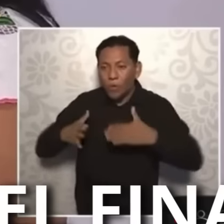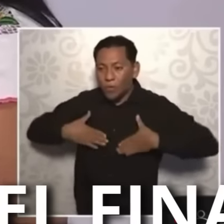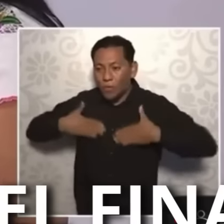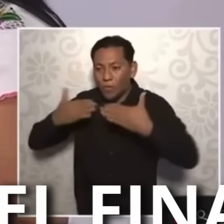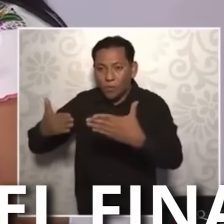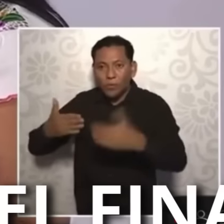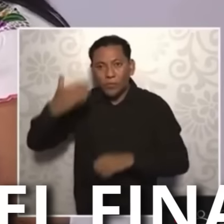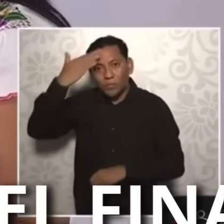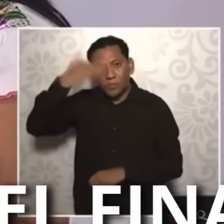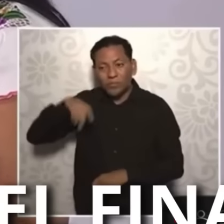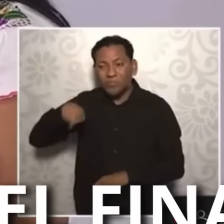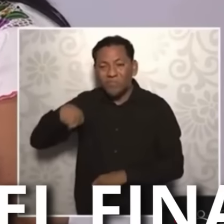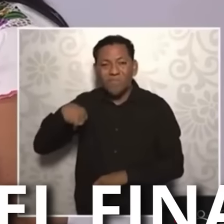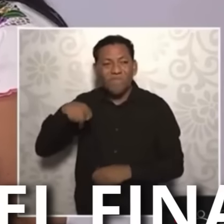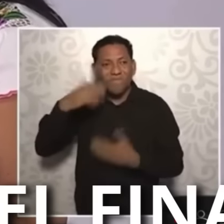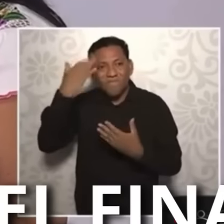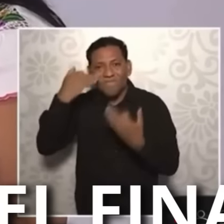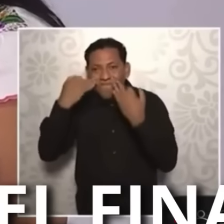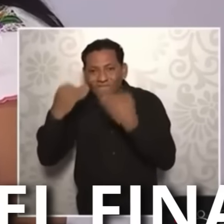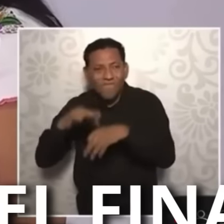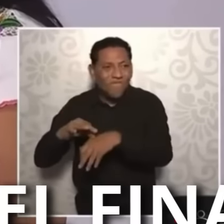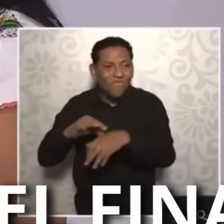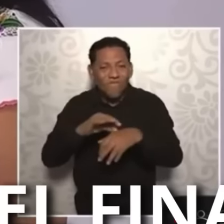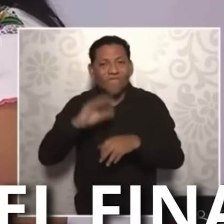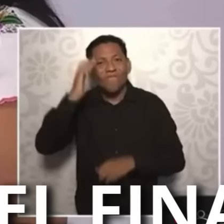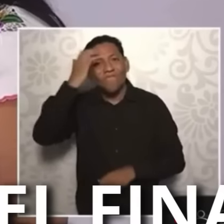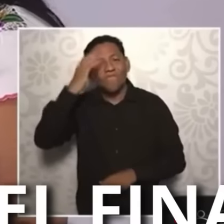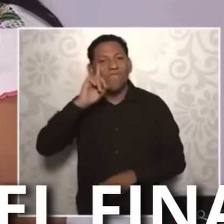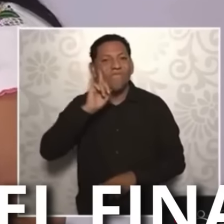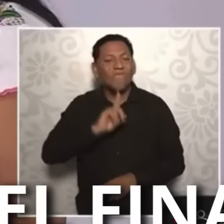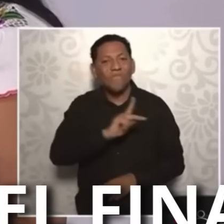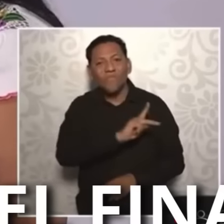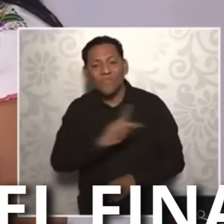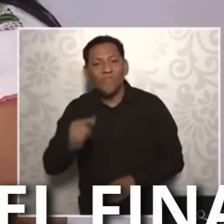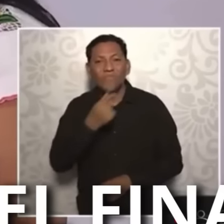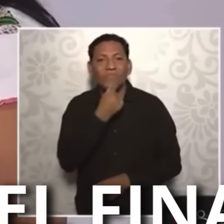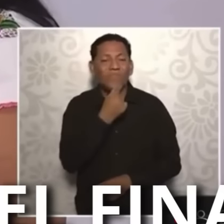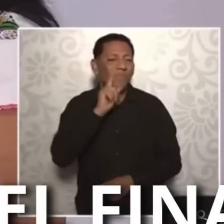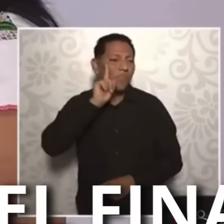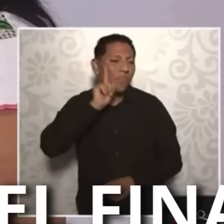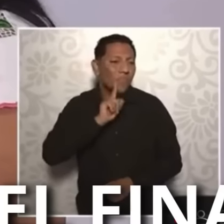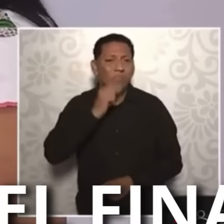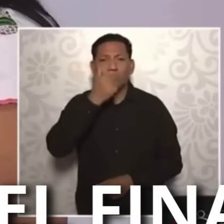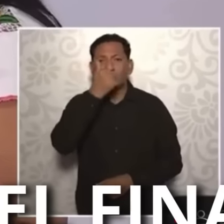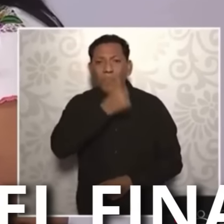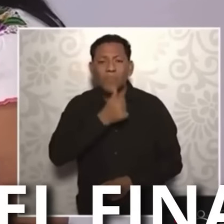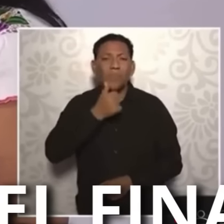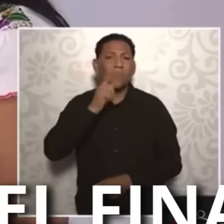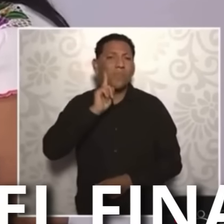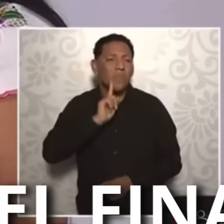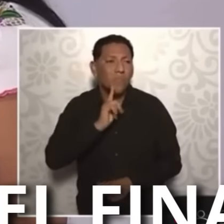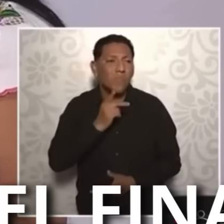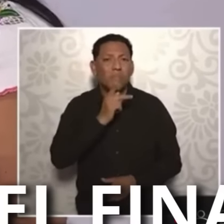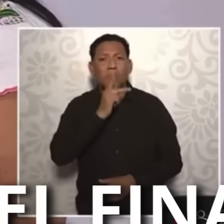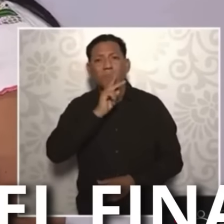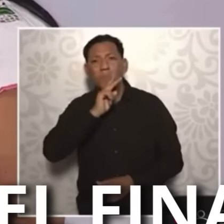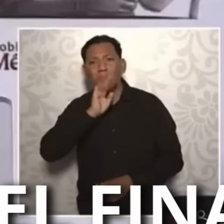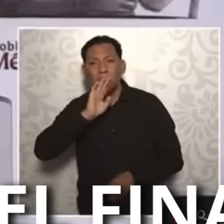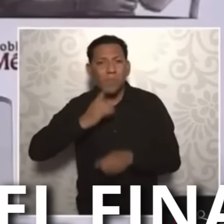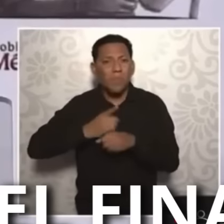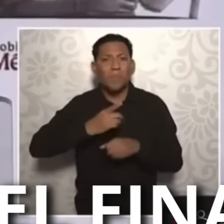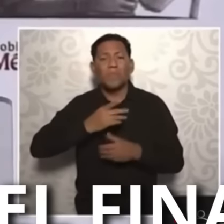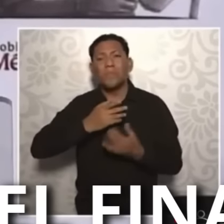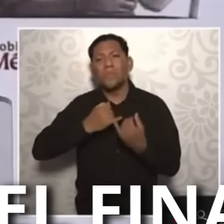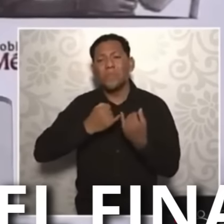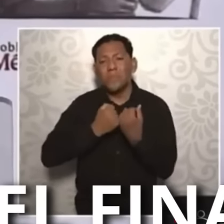las mujeres. Nosotras, desde niñas, como jóvenes, como estudiantes, como madres, como